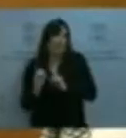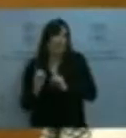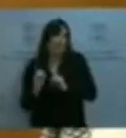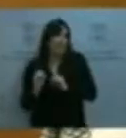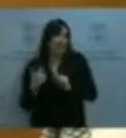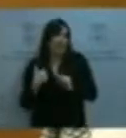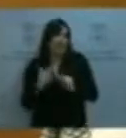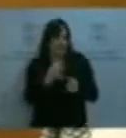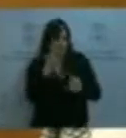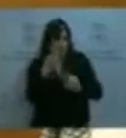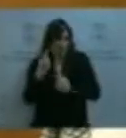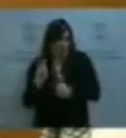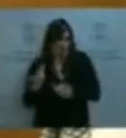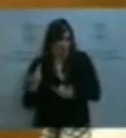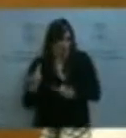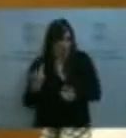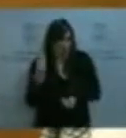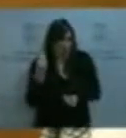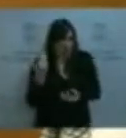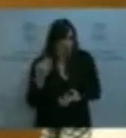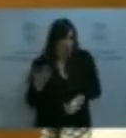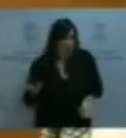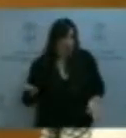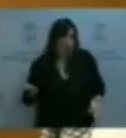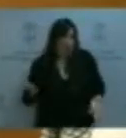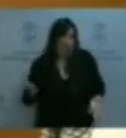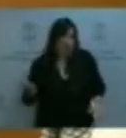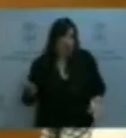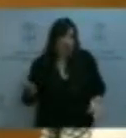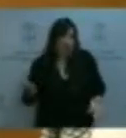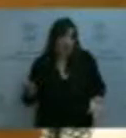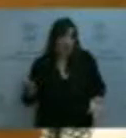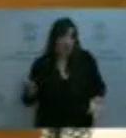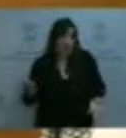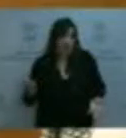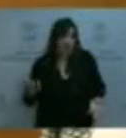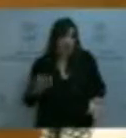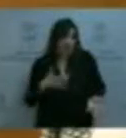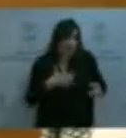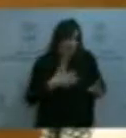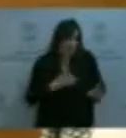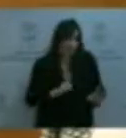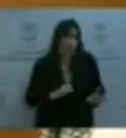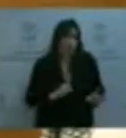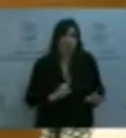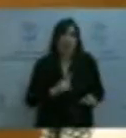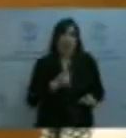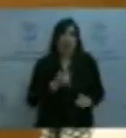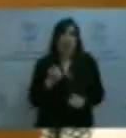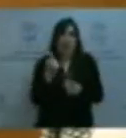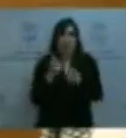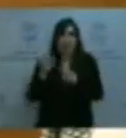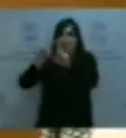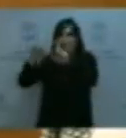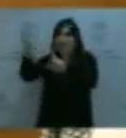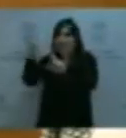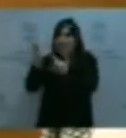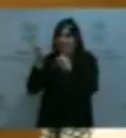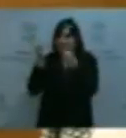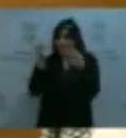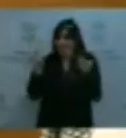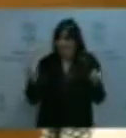de sentido común y que no le tienen que ofender. La primera, ¿para qué ha valido la consultora? Ustedes contratan a unos especialistas que analizan los